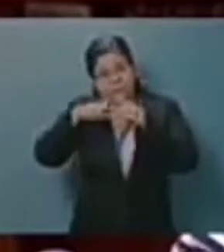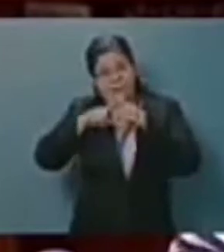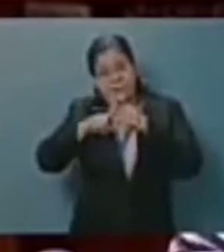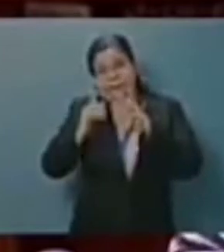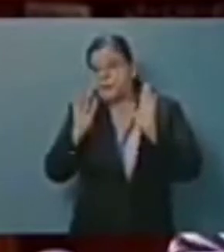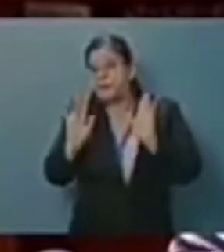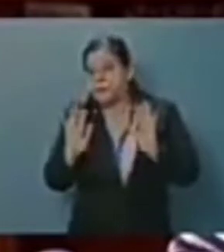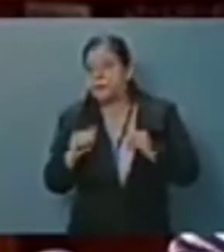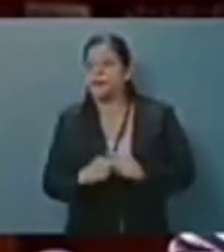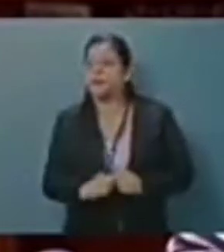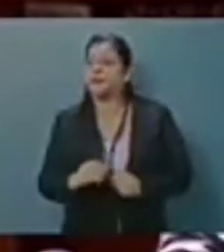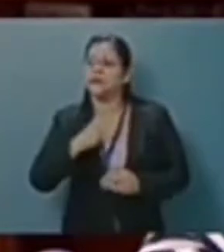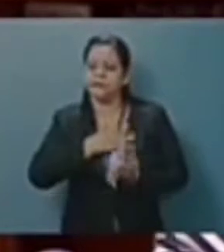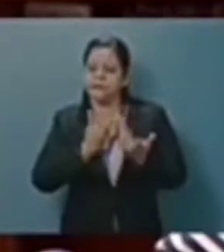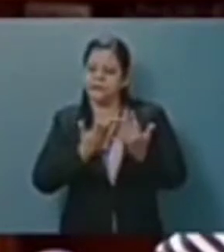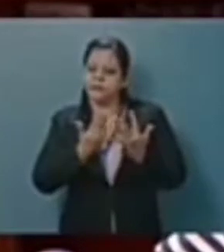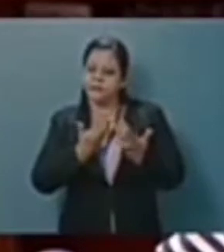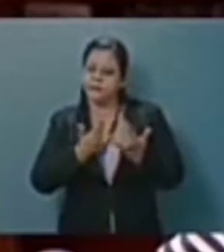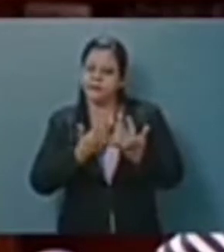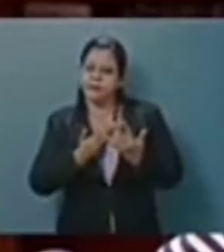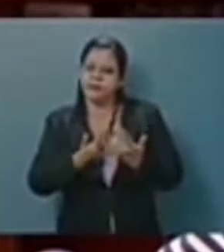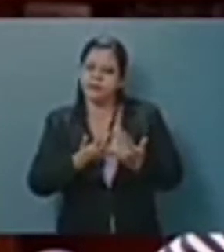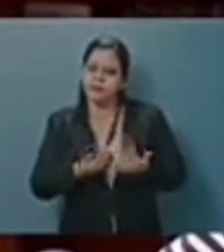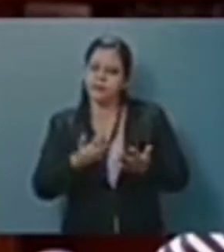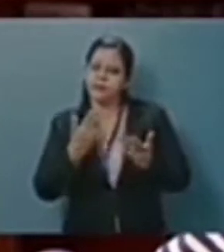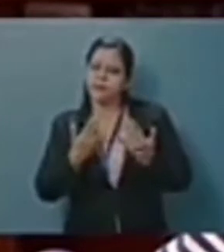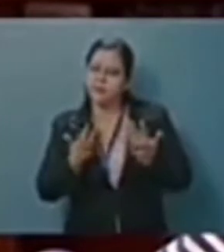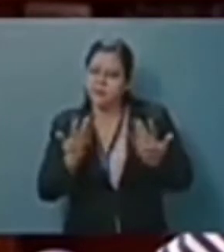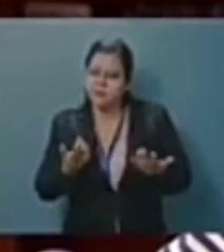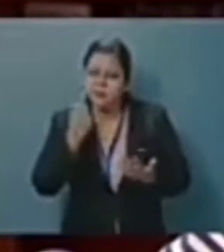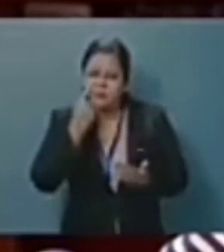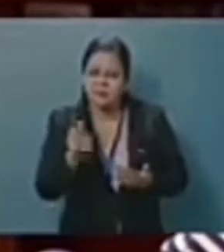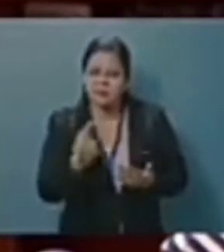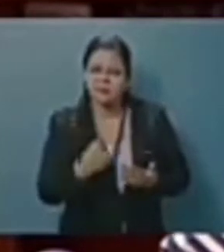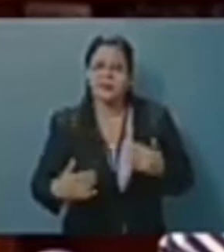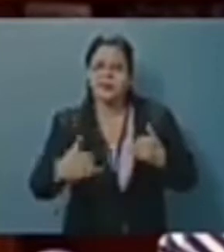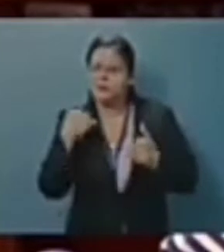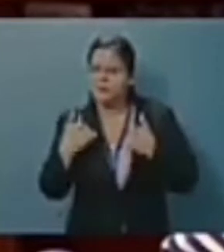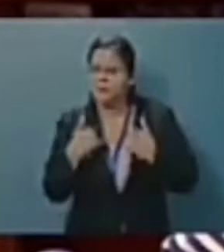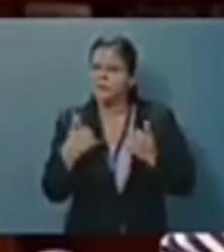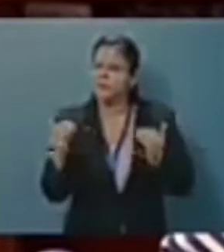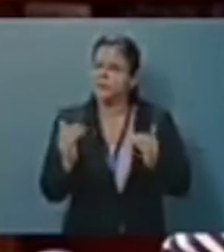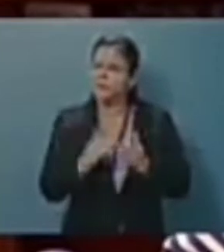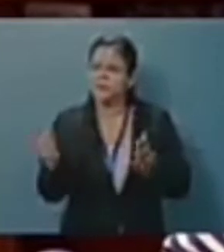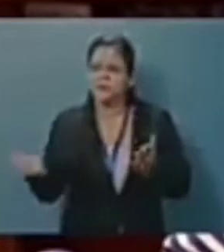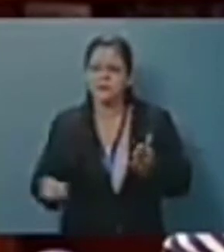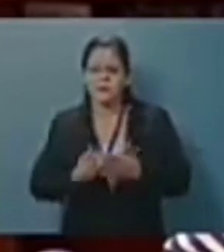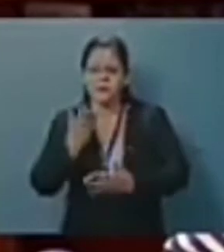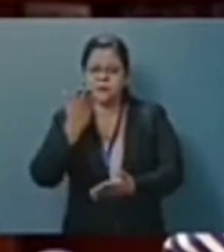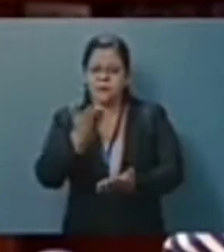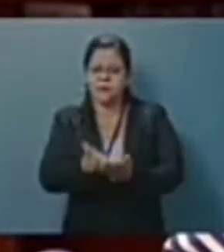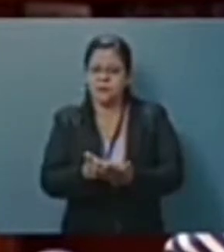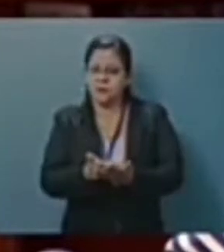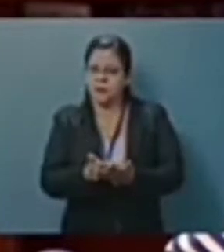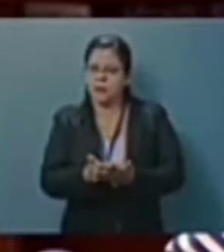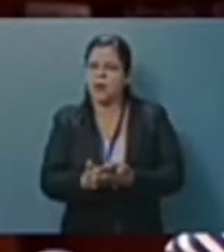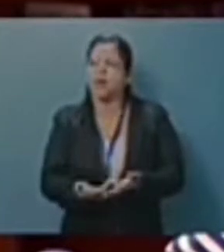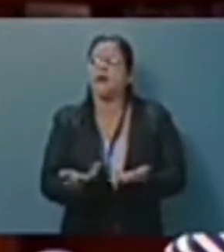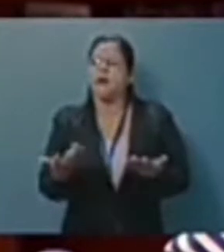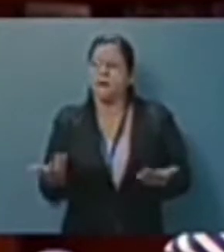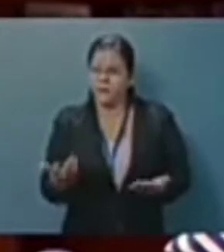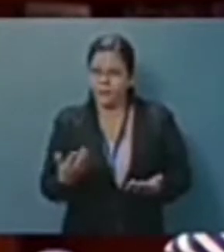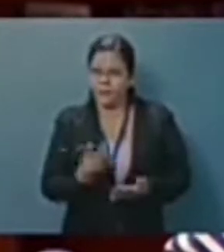optimista, aguardaré con mucha atención y entusiasmo la nueva propuesta que nos traigan